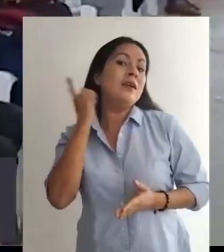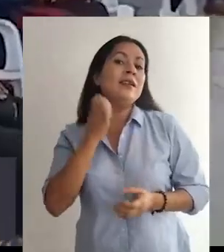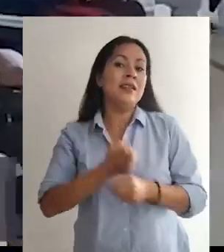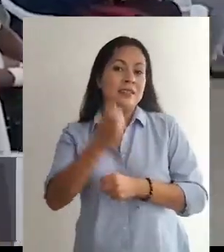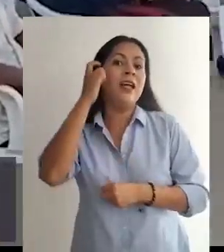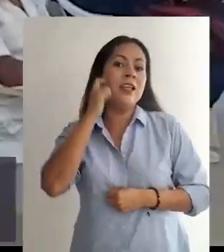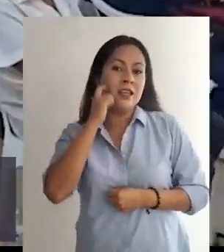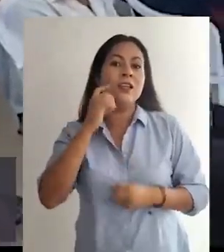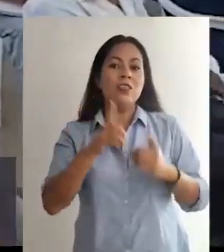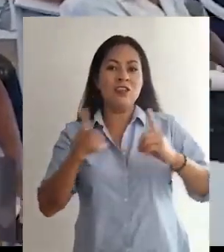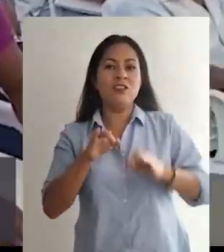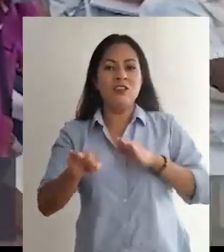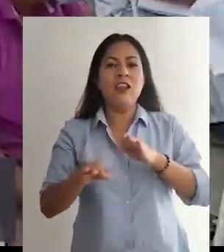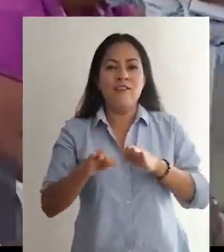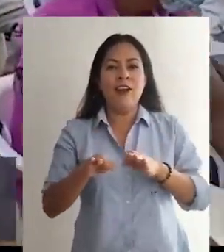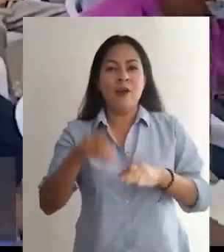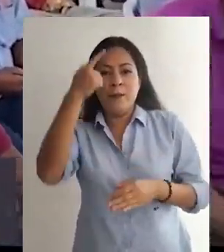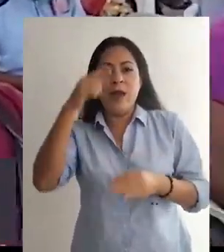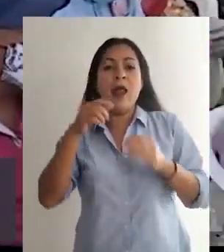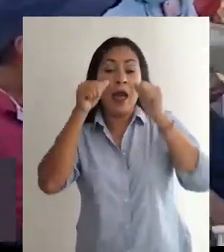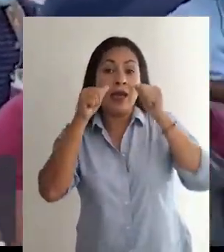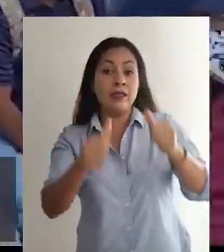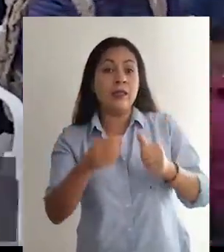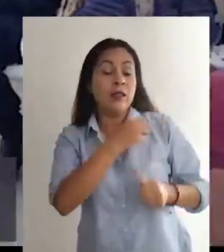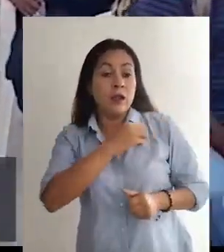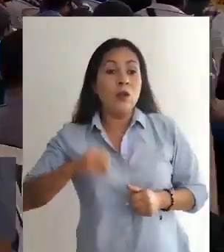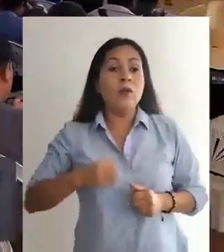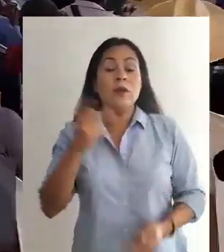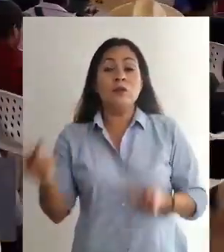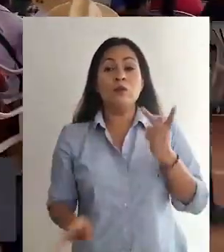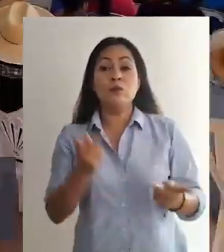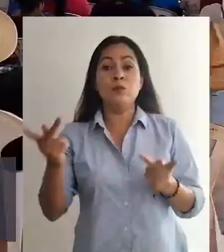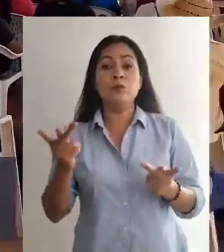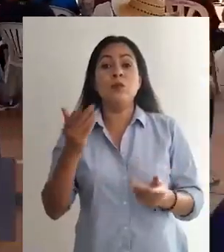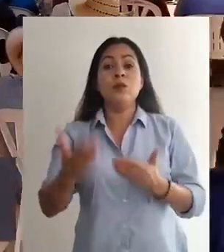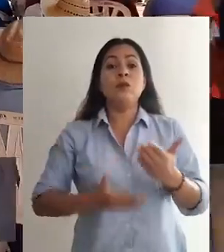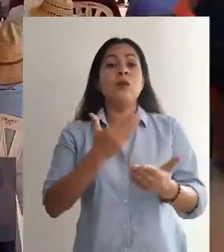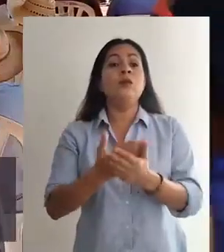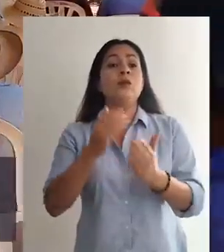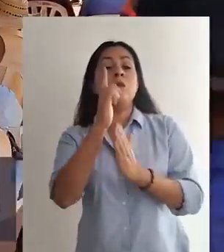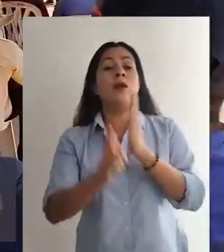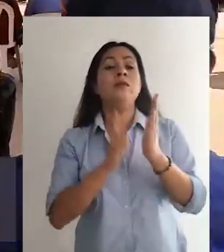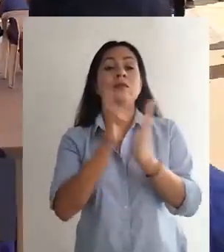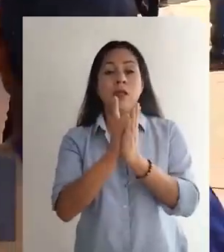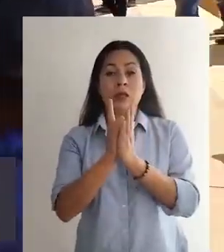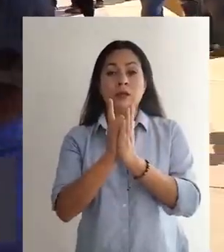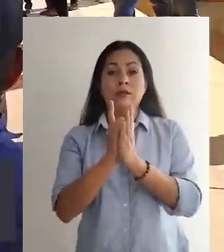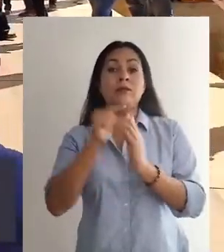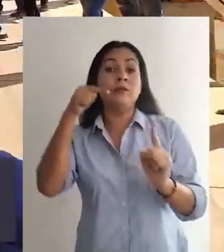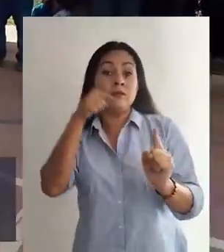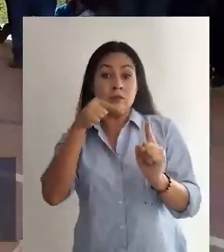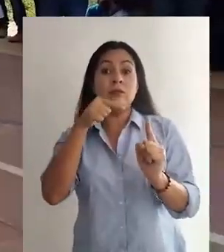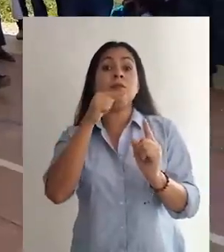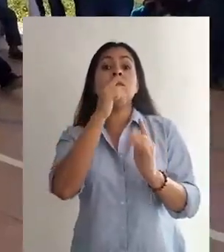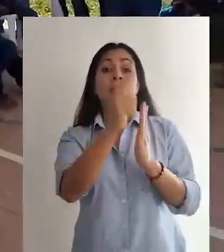Guerrero desarrolla los trabajos respectivos para cumplir con la obligación de consultarte sobre la propuesta de iniciativa que, de aprobarse, será la ley que